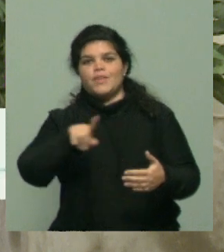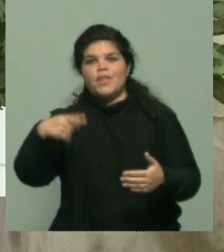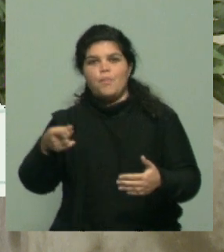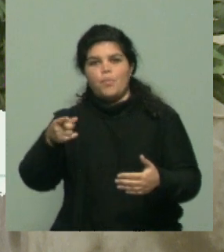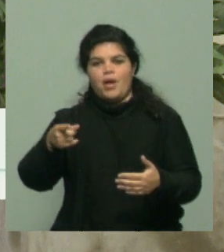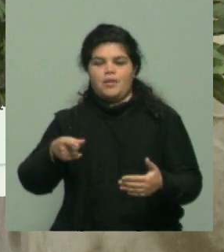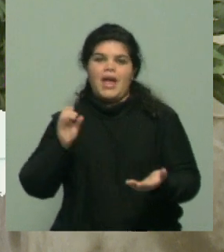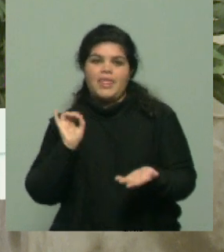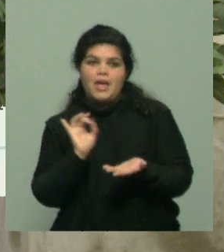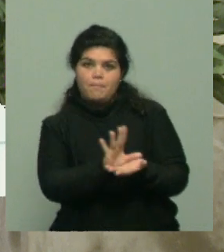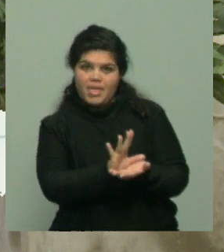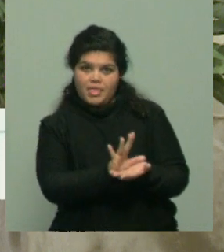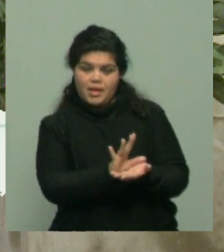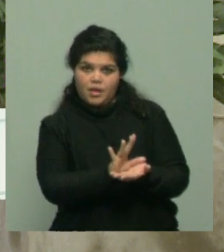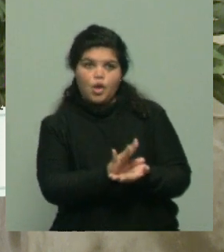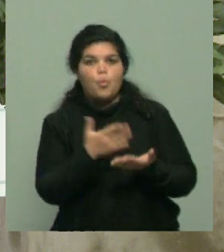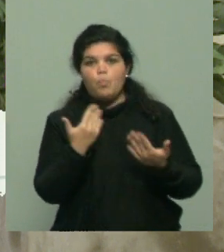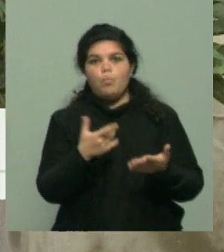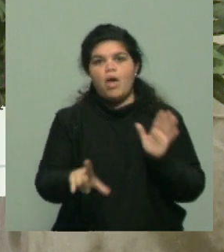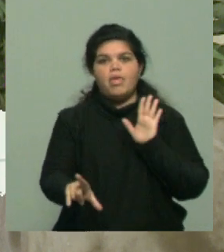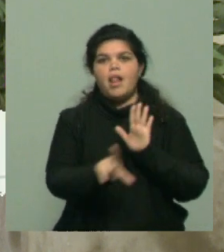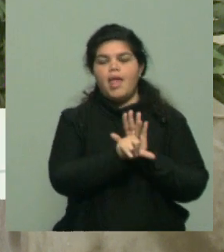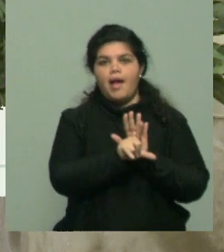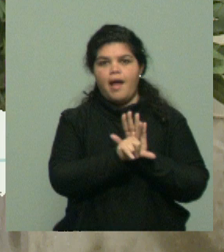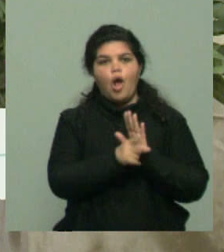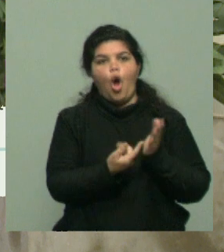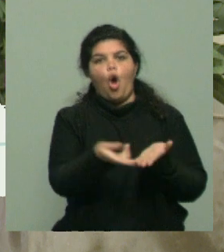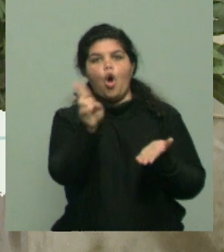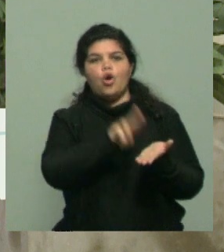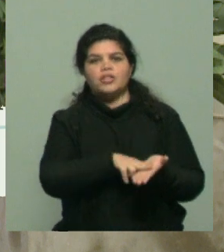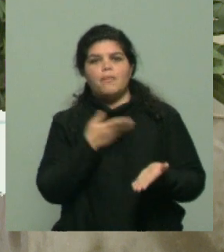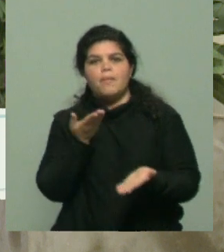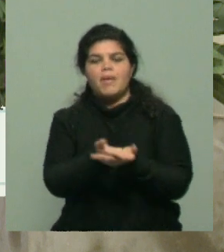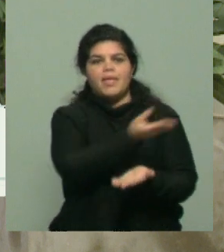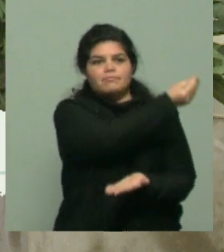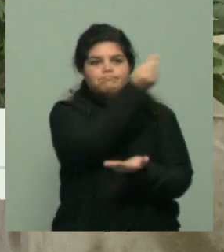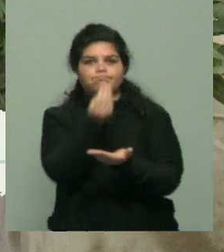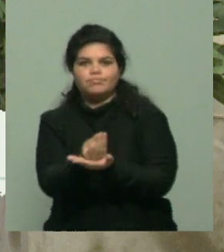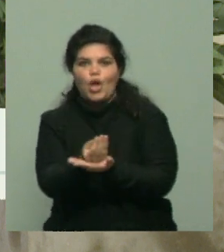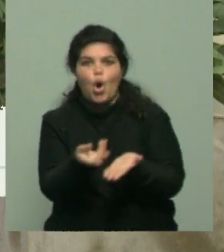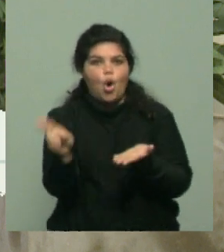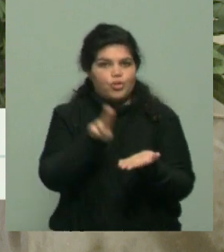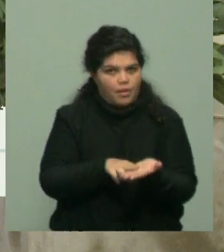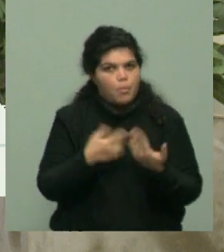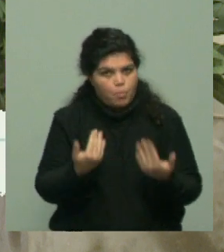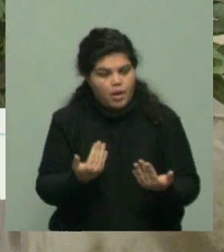dentro del periodo de gestación, puede pedir legalmente la reincorporación a su trabajo. Como tercer